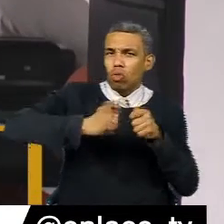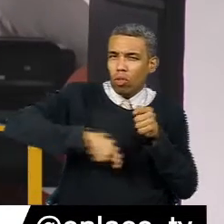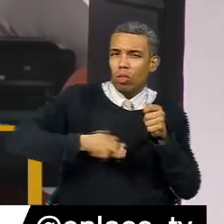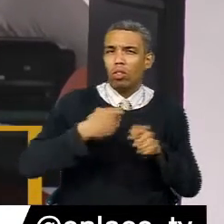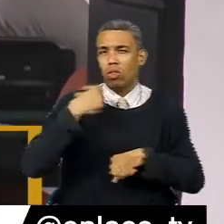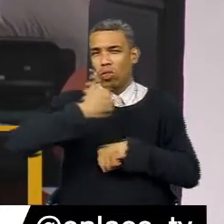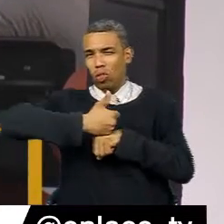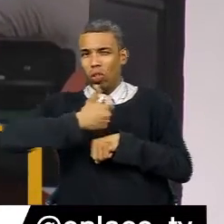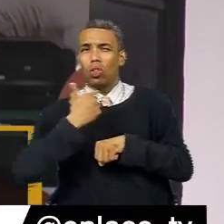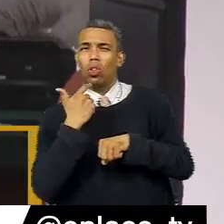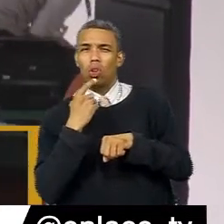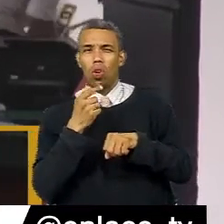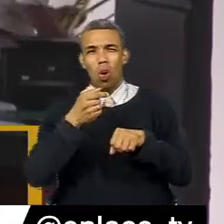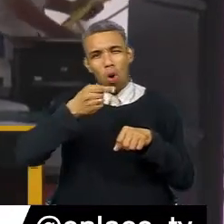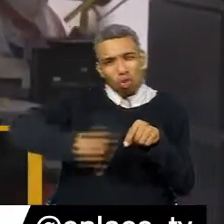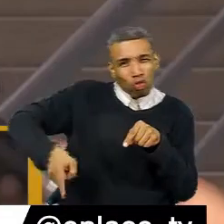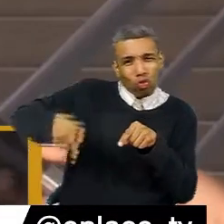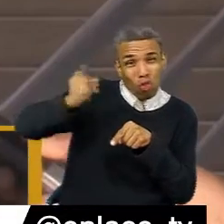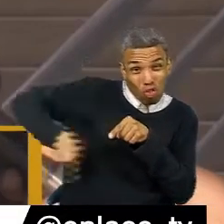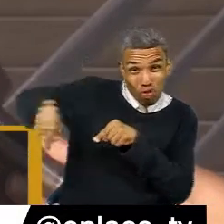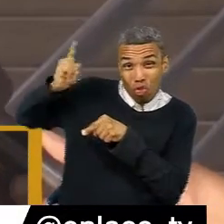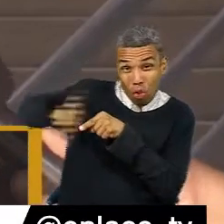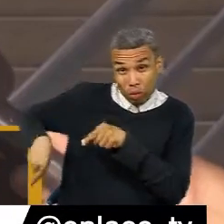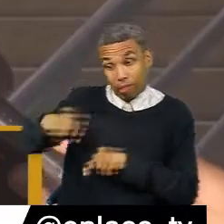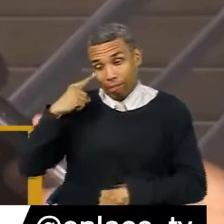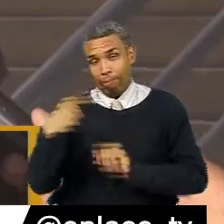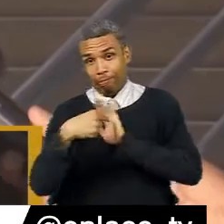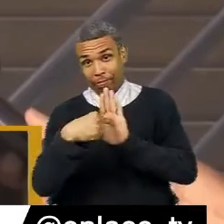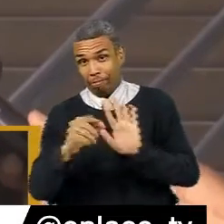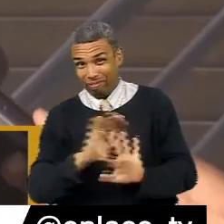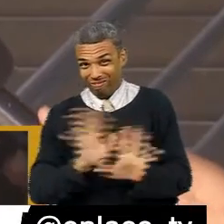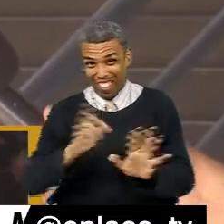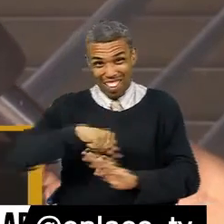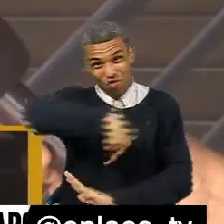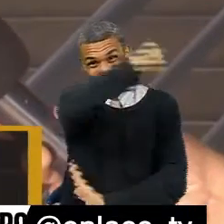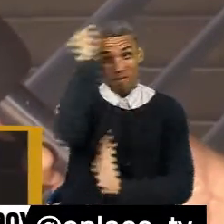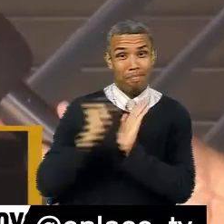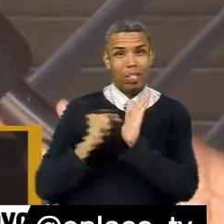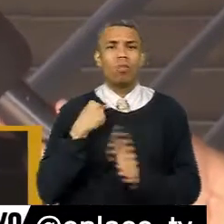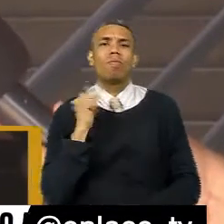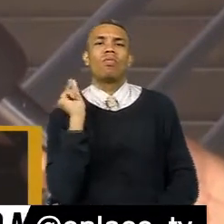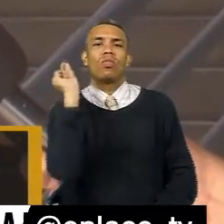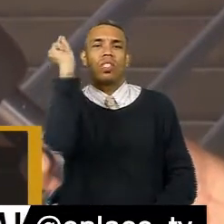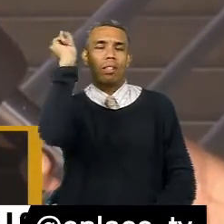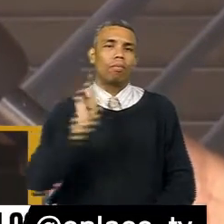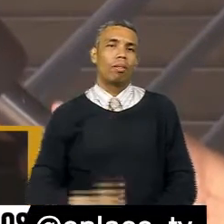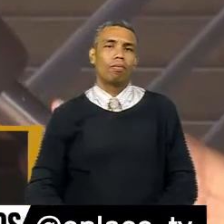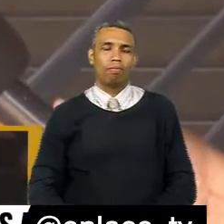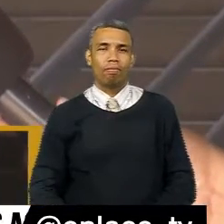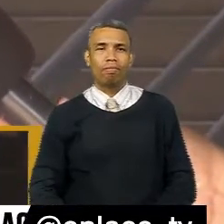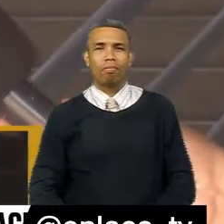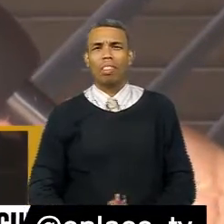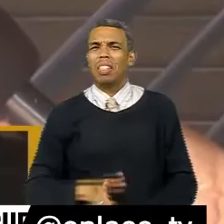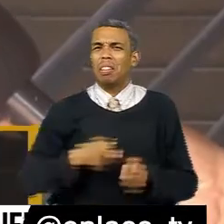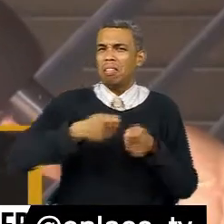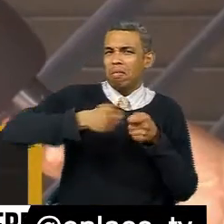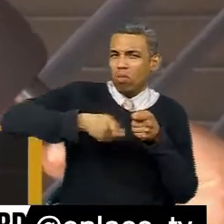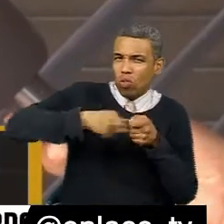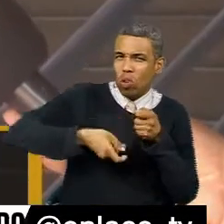otras las dependencias aquí ubicadas. Y aquí tenemos todas las oficinas, tenemos la parte administrativa, la parte financiera, la